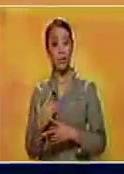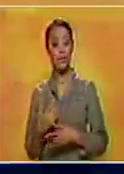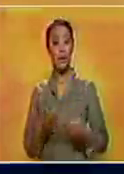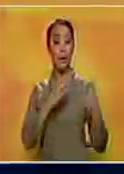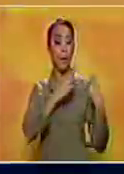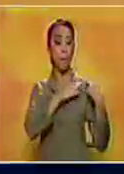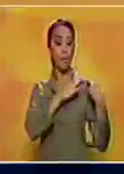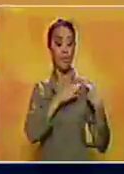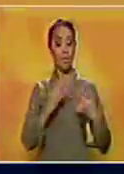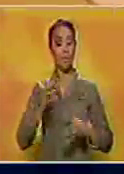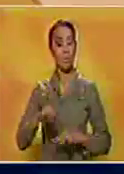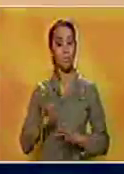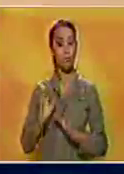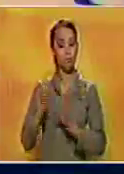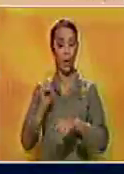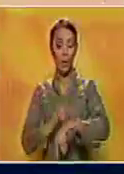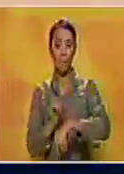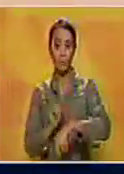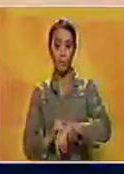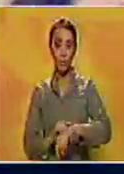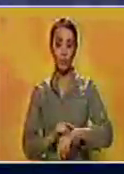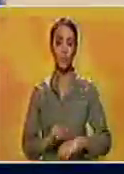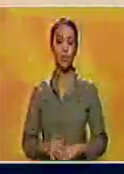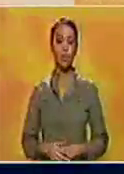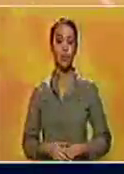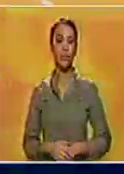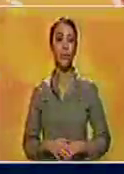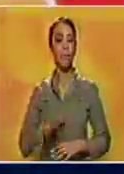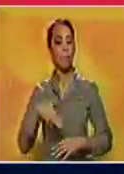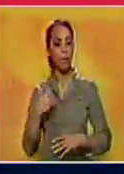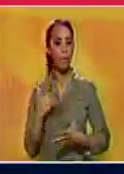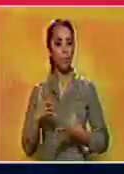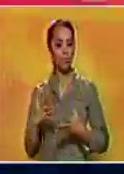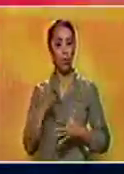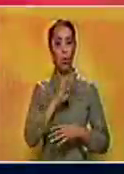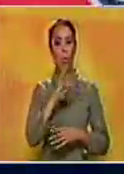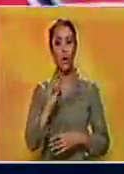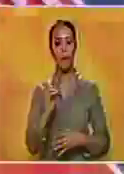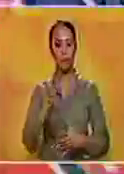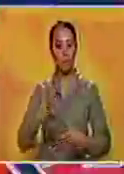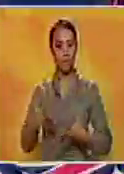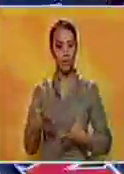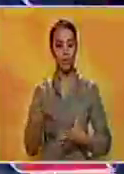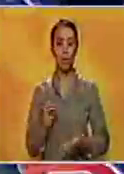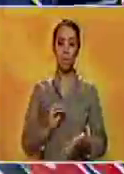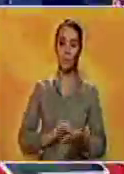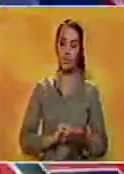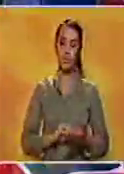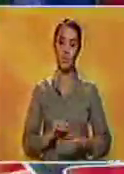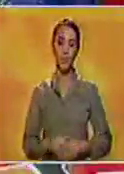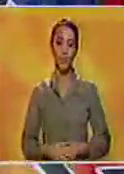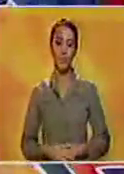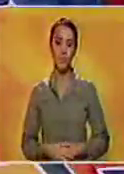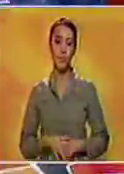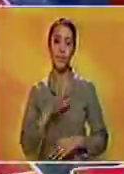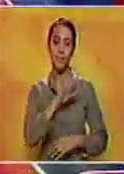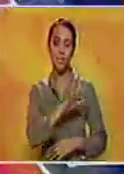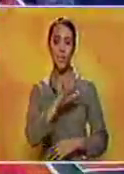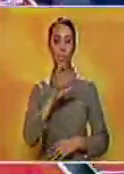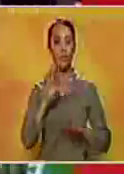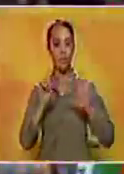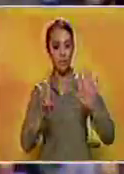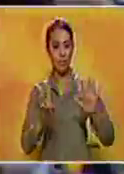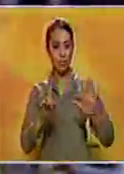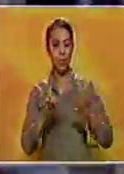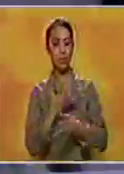de la pelota en los últimos minutos para que la franquicia verde alcanzara 40 victorias por cuarta temporada en 56 o